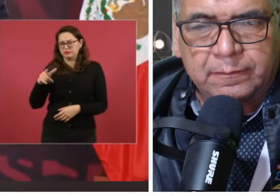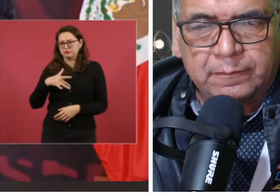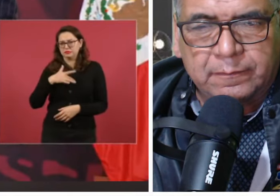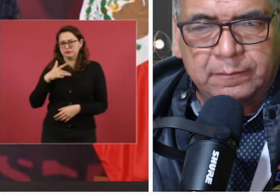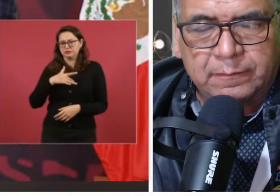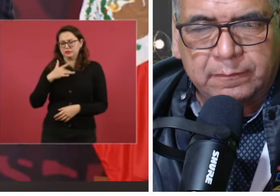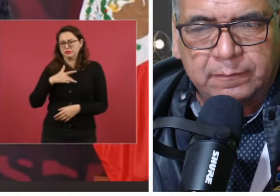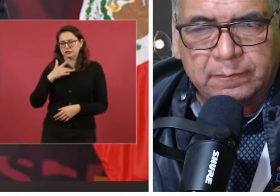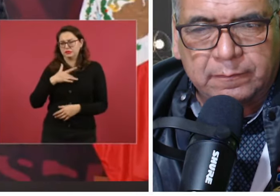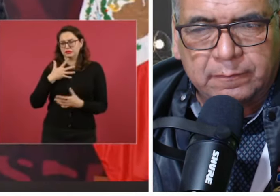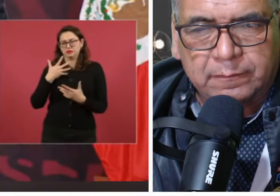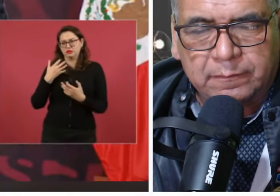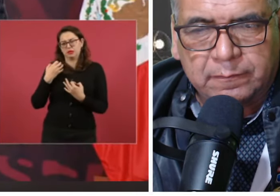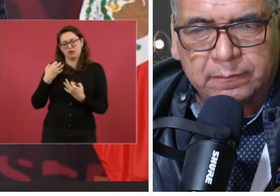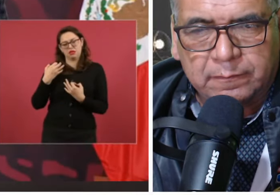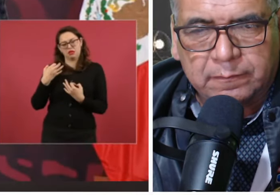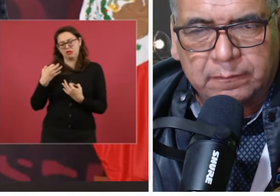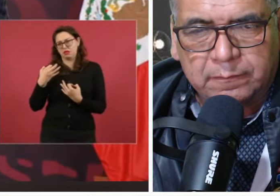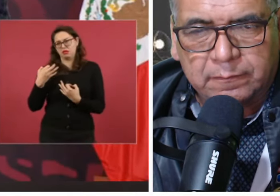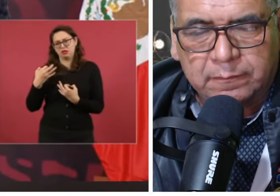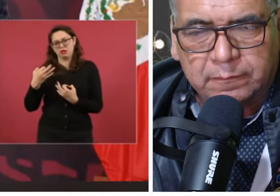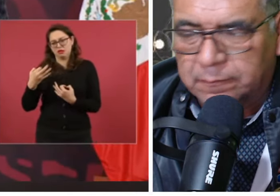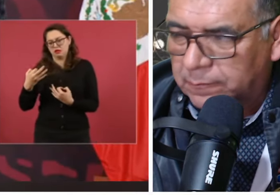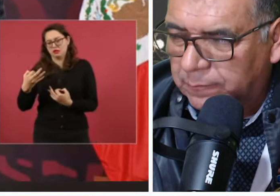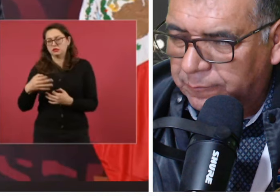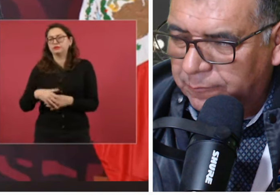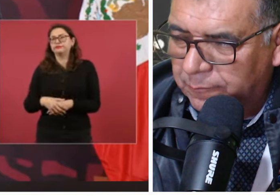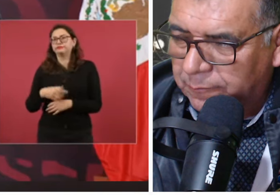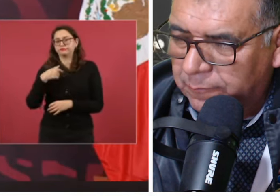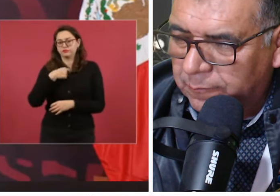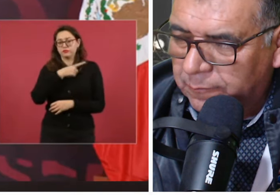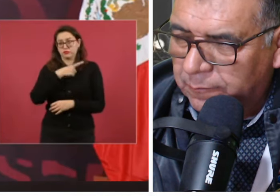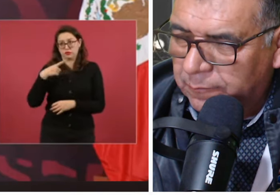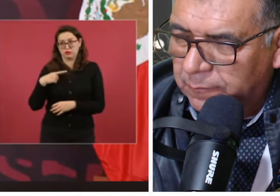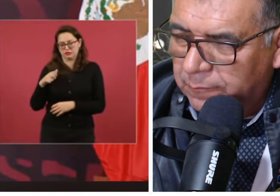porque tenía yo que subir, pero iba yo pensando cómo voy a subir,